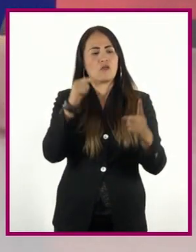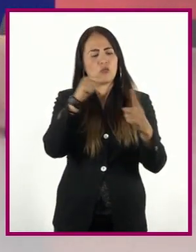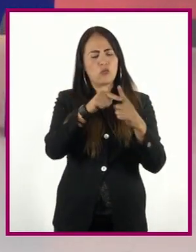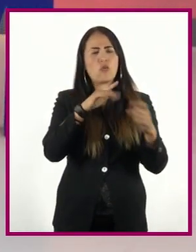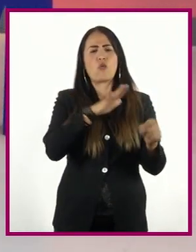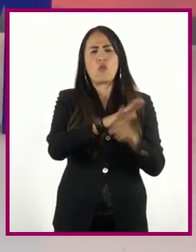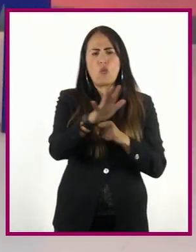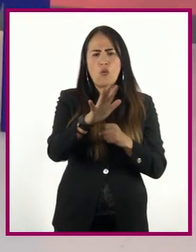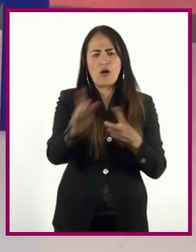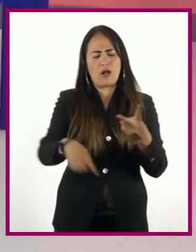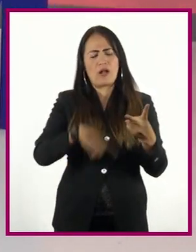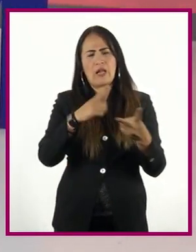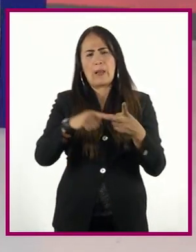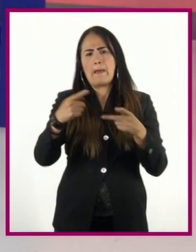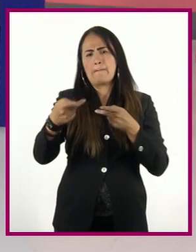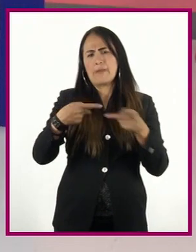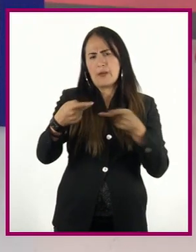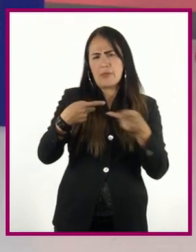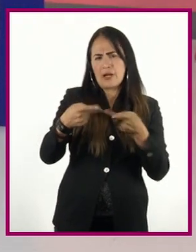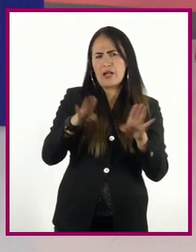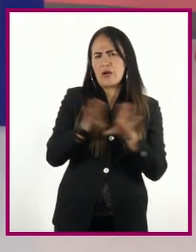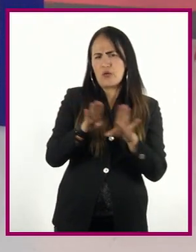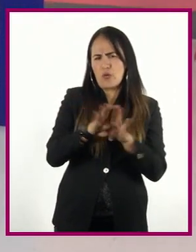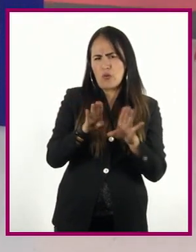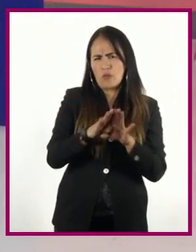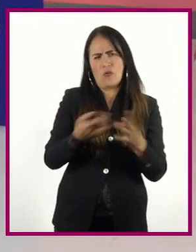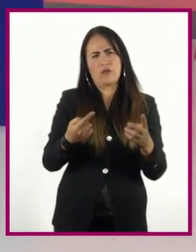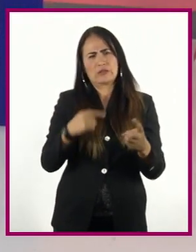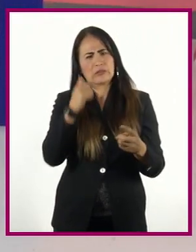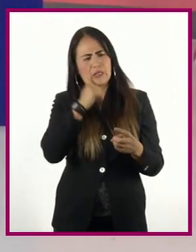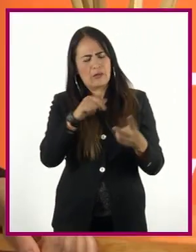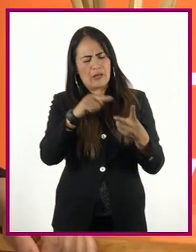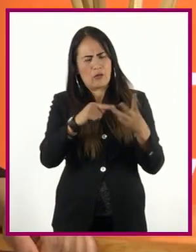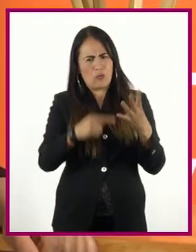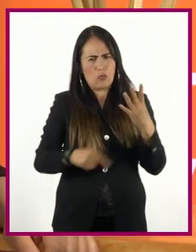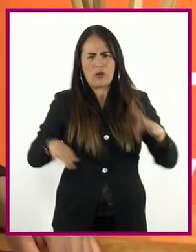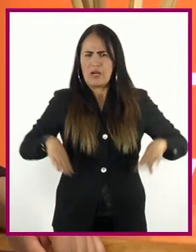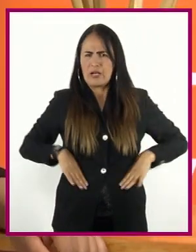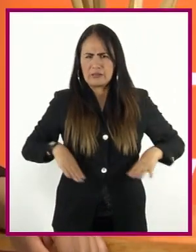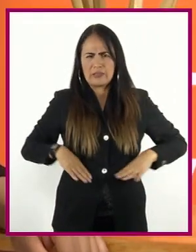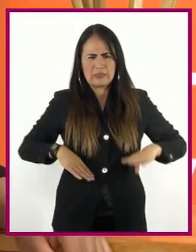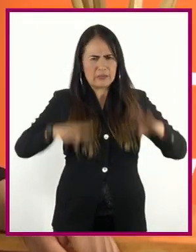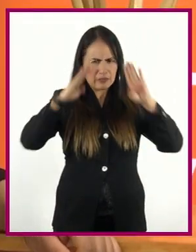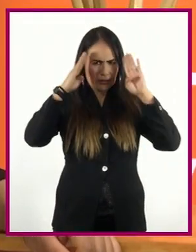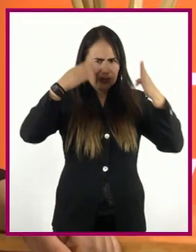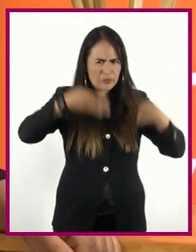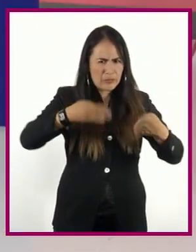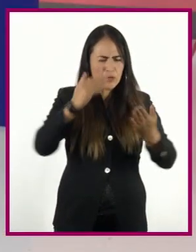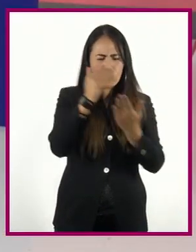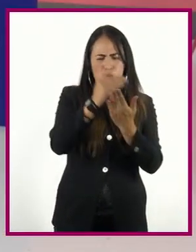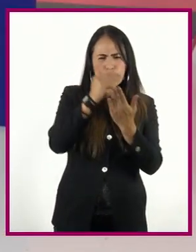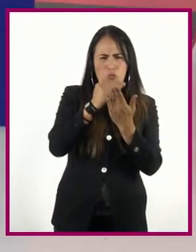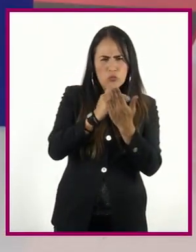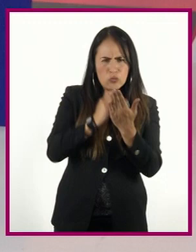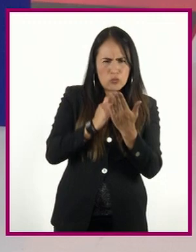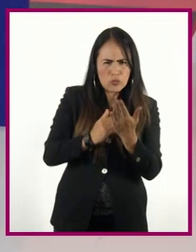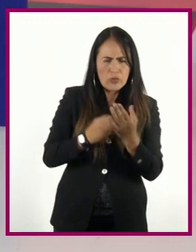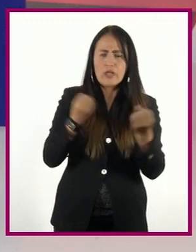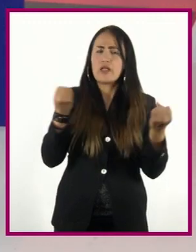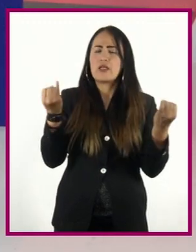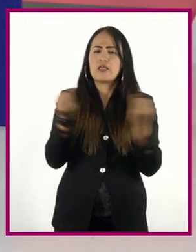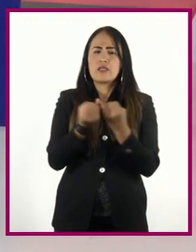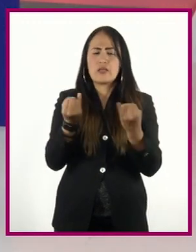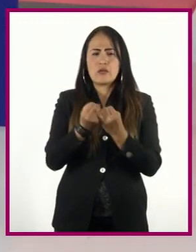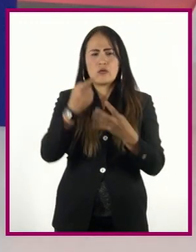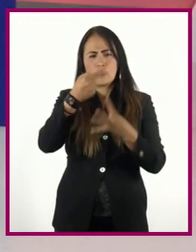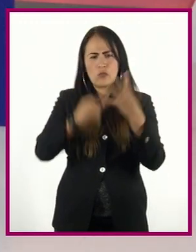objetivo, cómo preparar una entrevista enfocándonos en sus características, qué paso seguir en esta e identificar